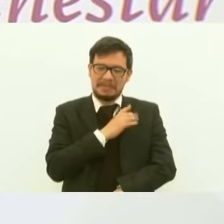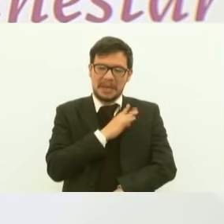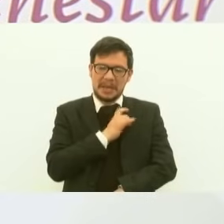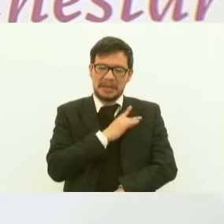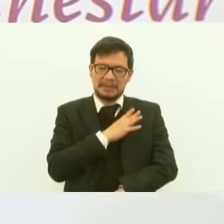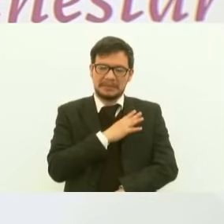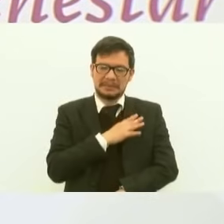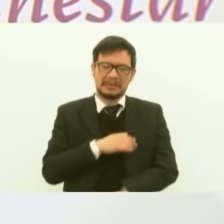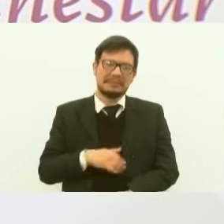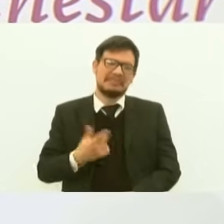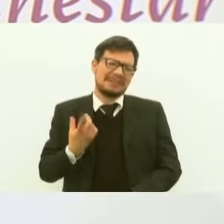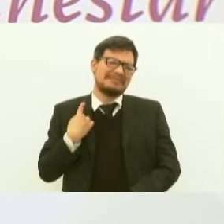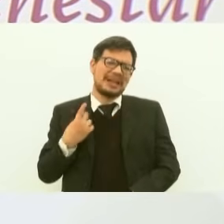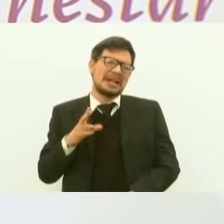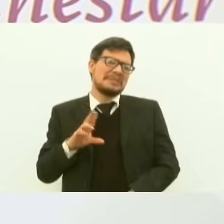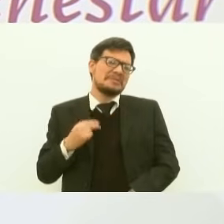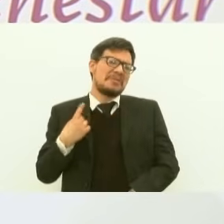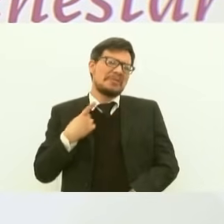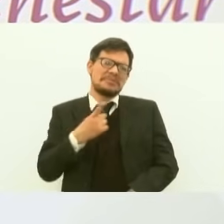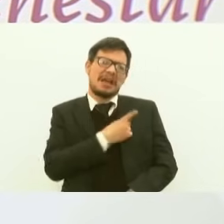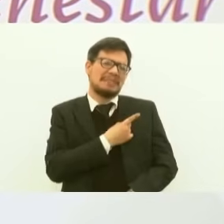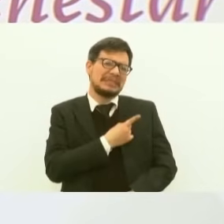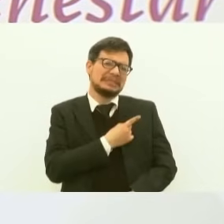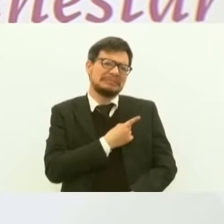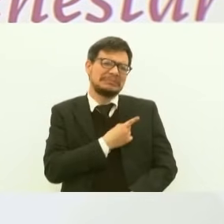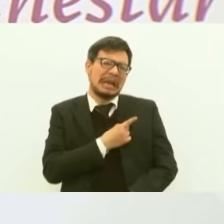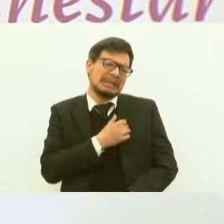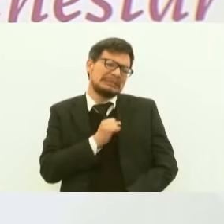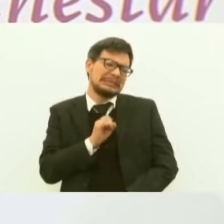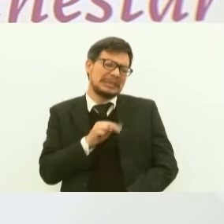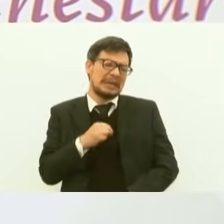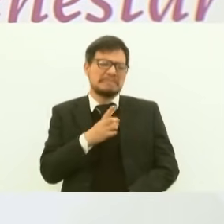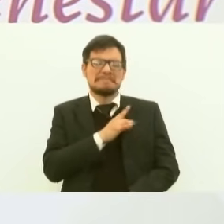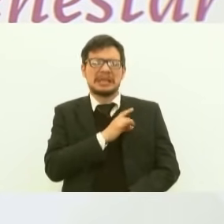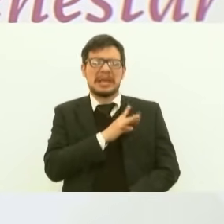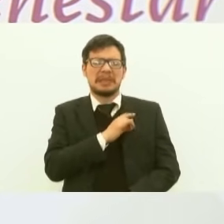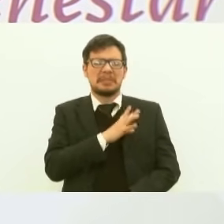El que nada debe, nada teme. Este joven, yo voy